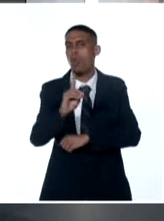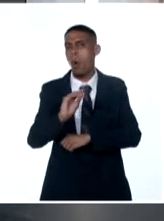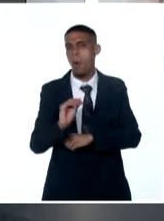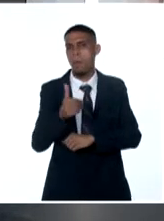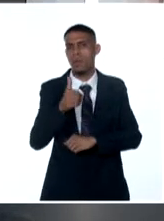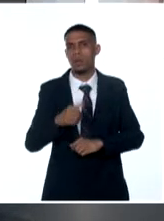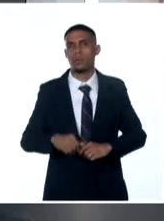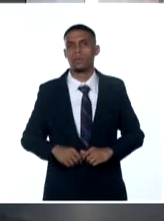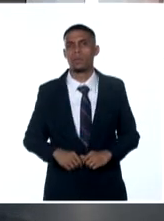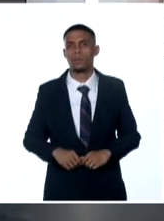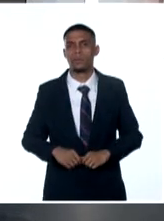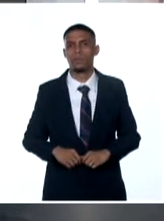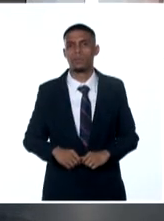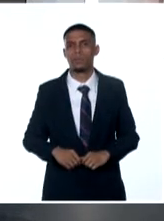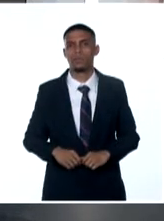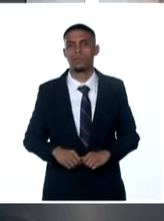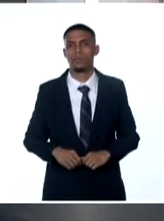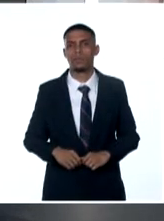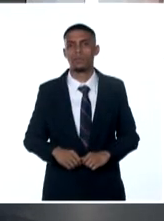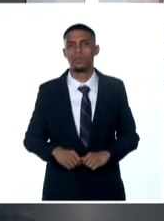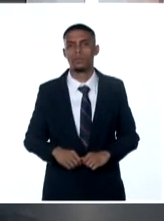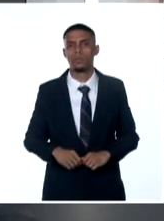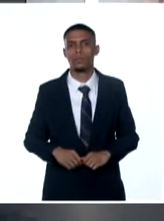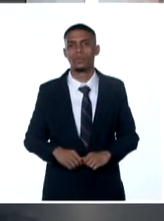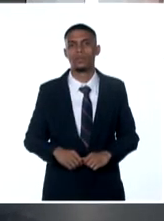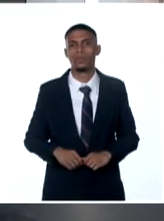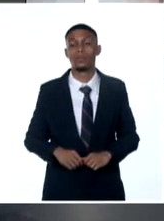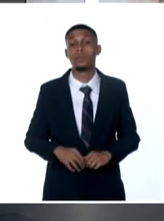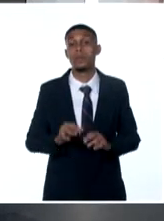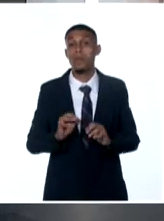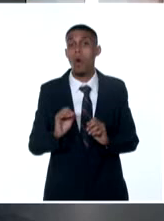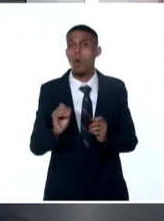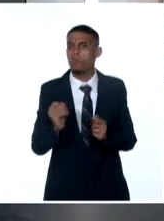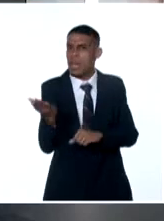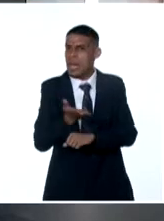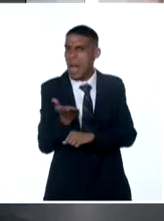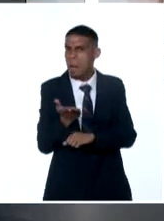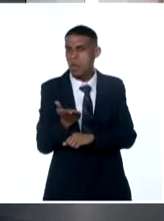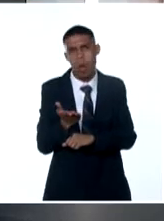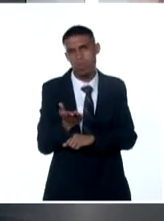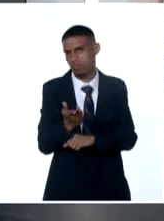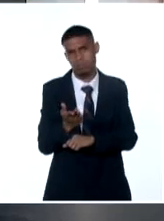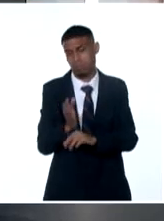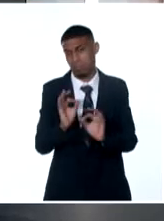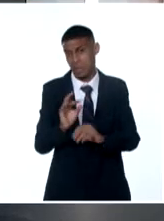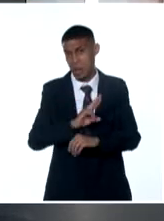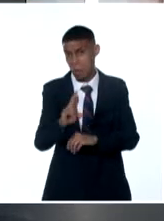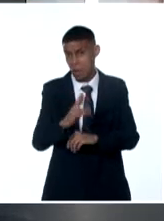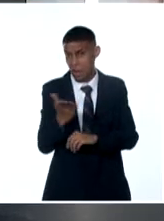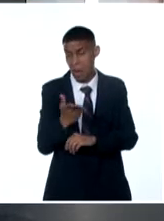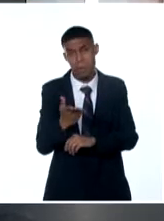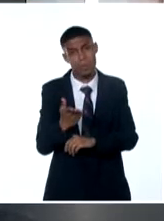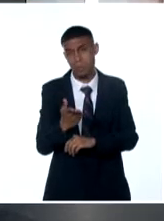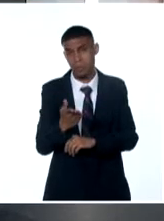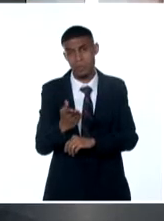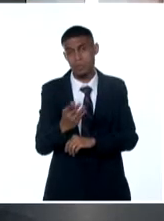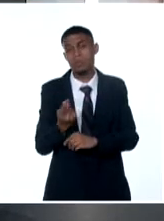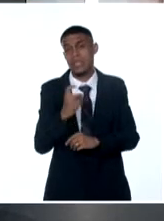sí, pero no es a corto plazo y se necesita una fuerza política y social que habrá que ver cómo el